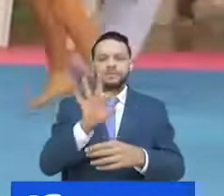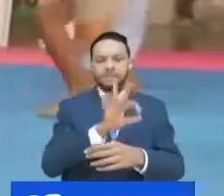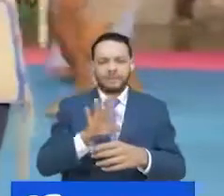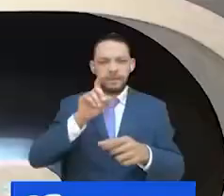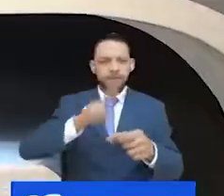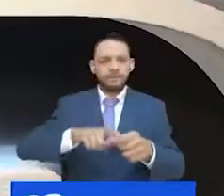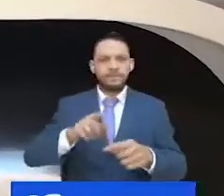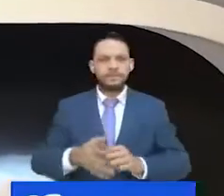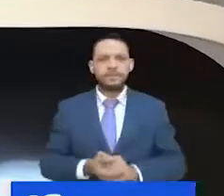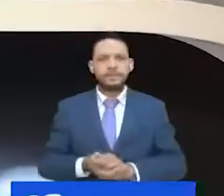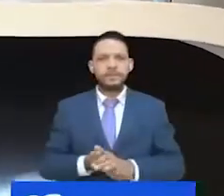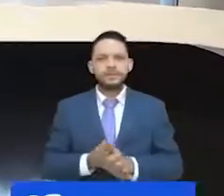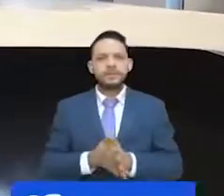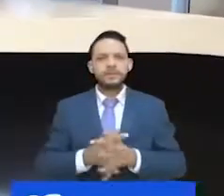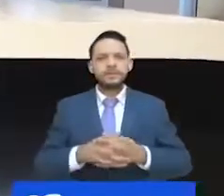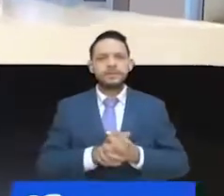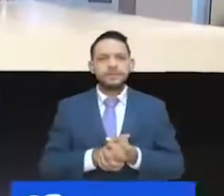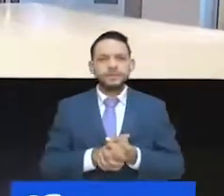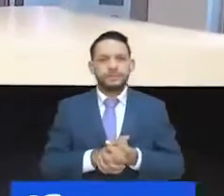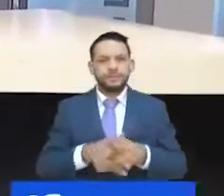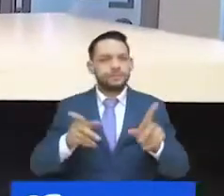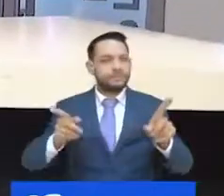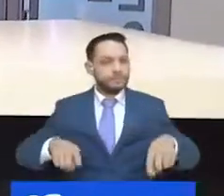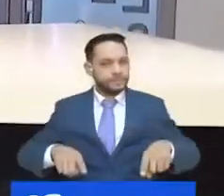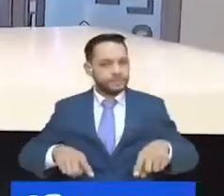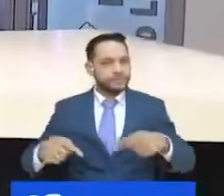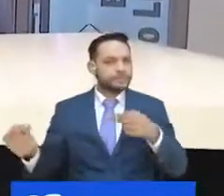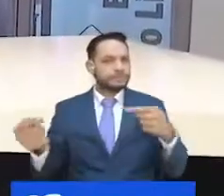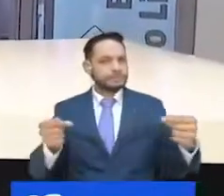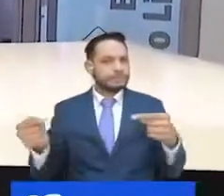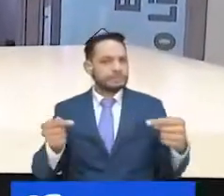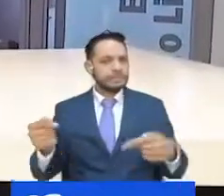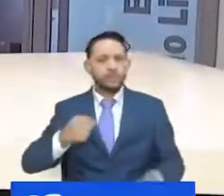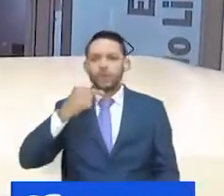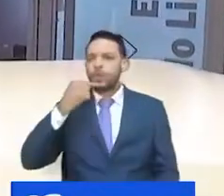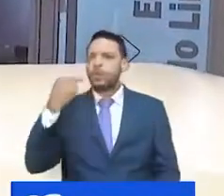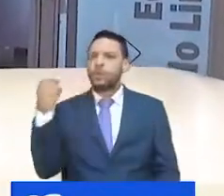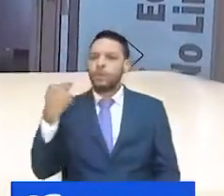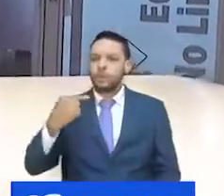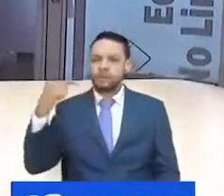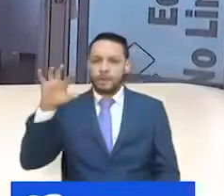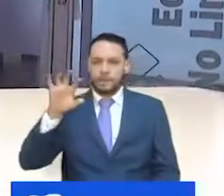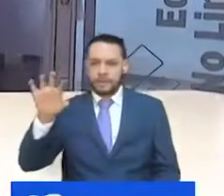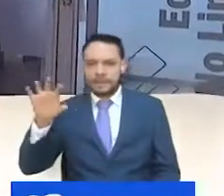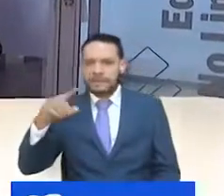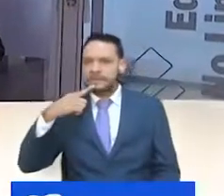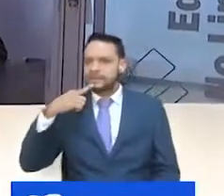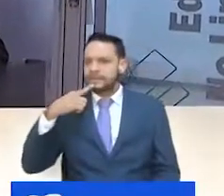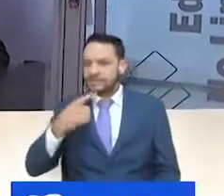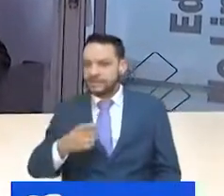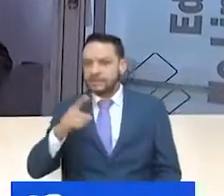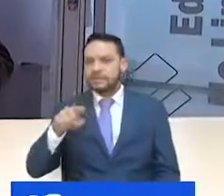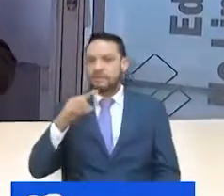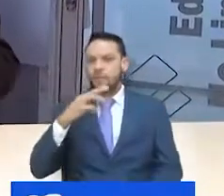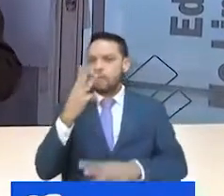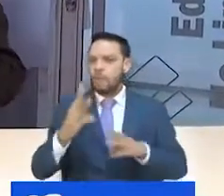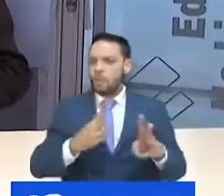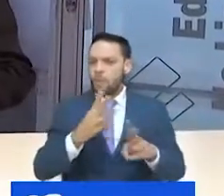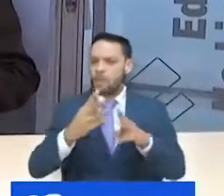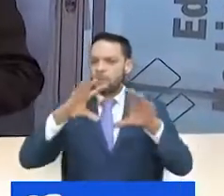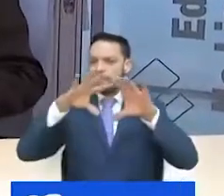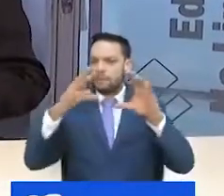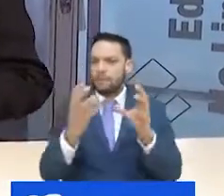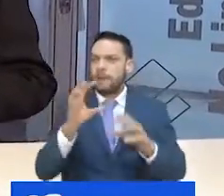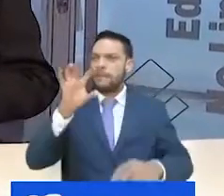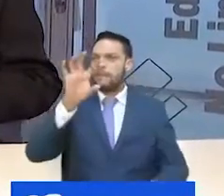Nacionales. Y las presiones contra Rusia tras la invasión a Ucrania se mantienen en todos los estamentos a nivel mundial. El deporte